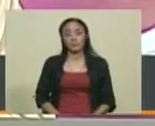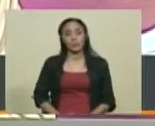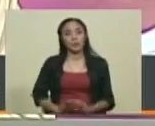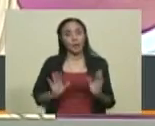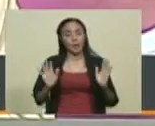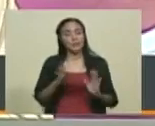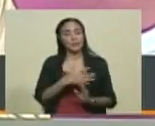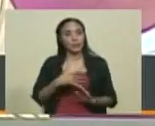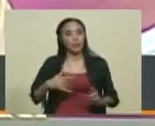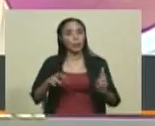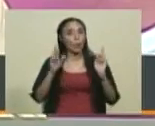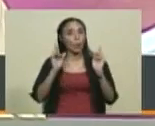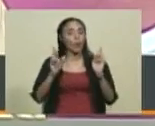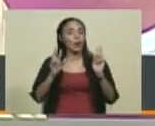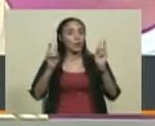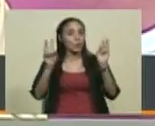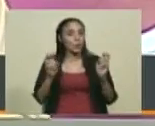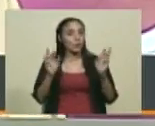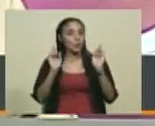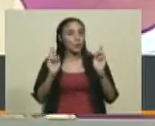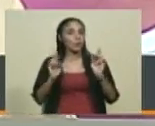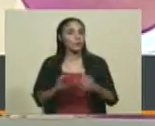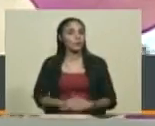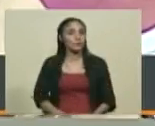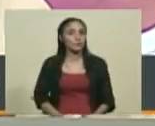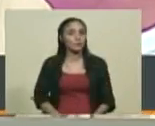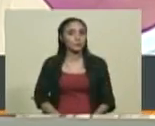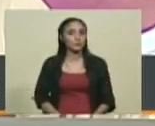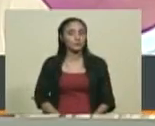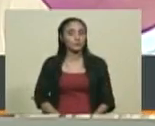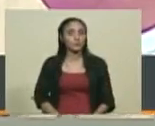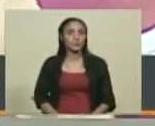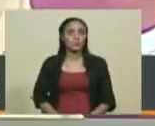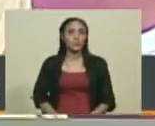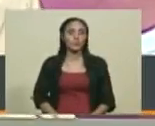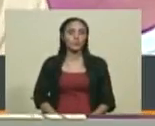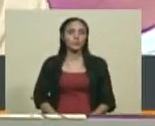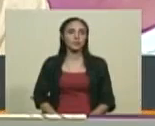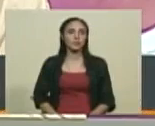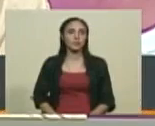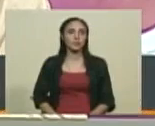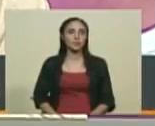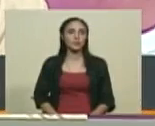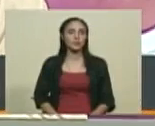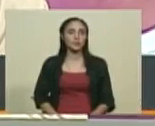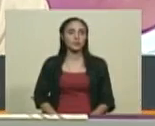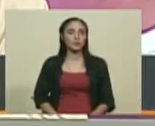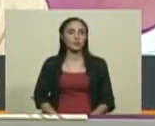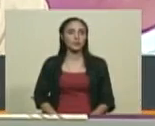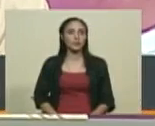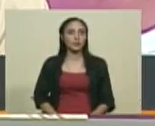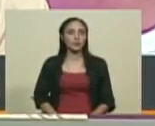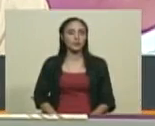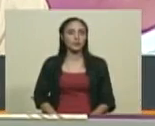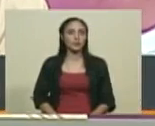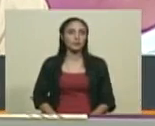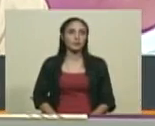lo nuevo, ya estoy seguro y quiero ser partícipe, Quevedo, compañero, te encargo a ti